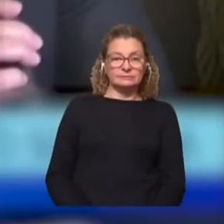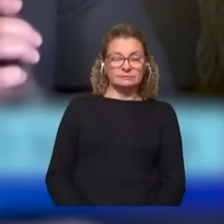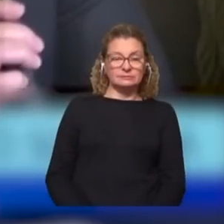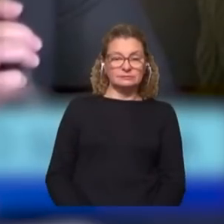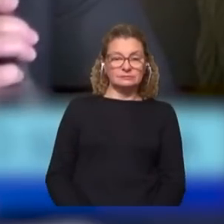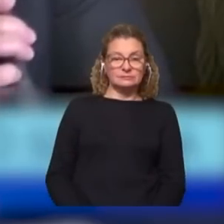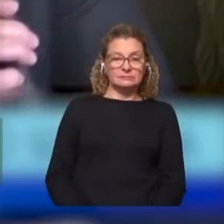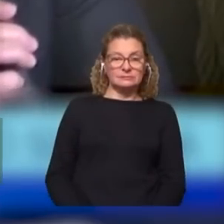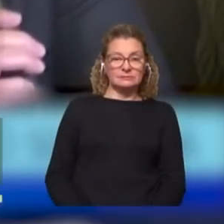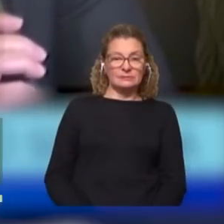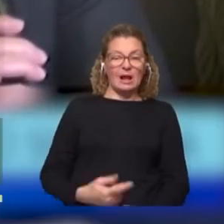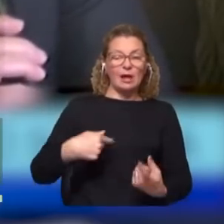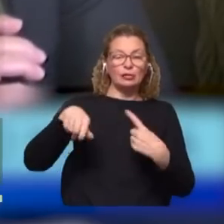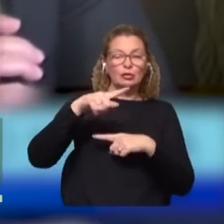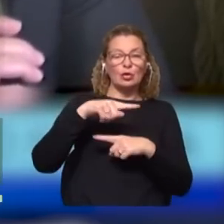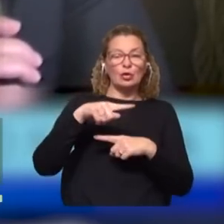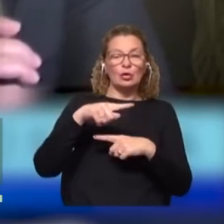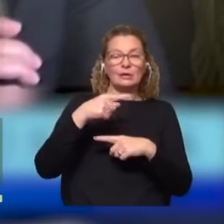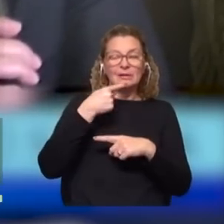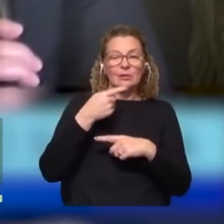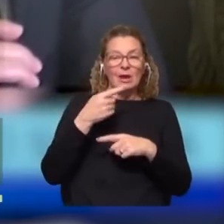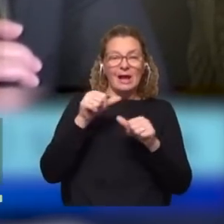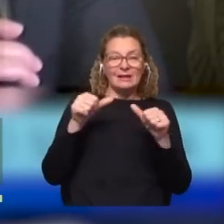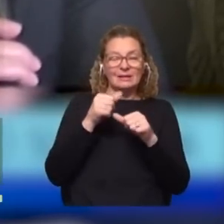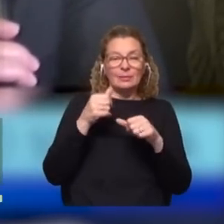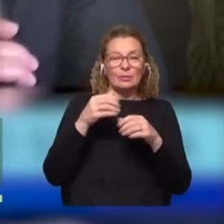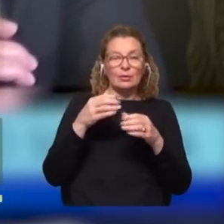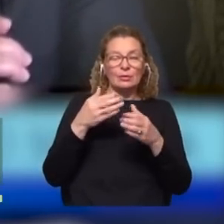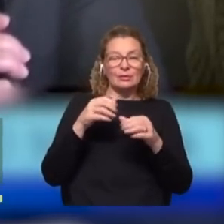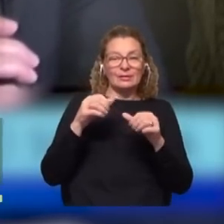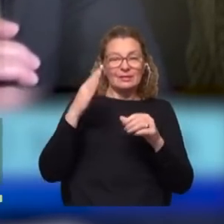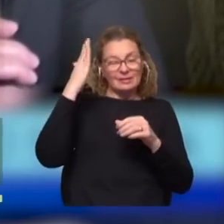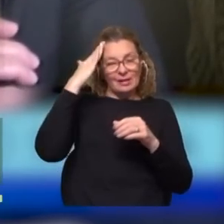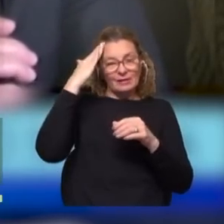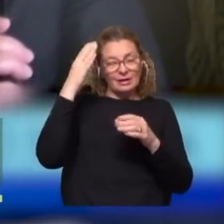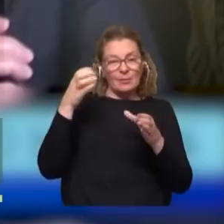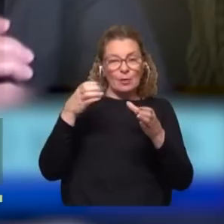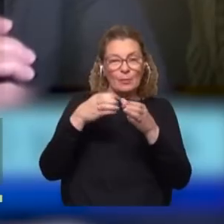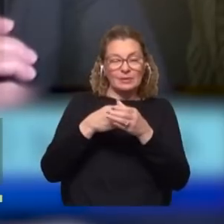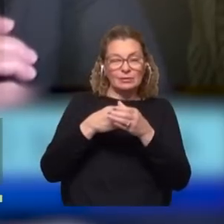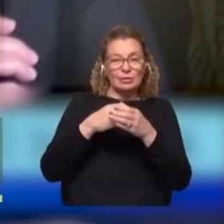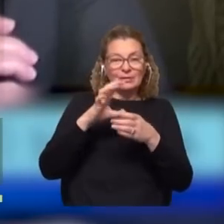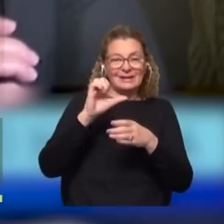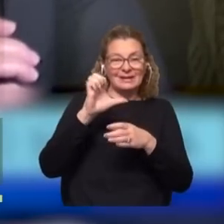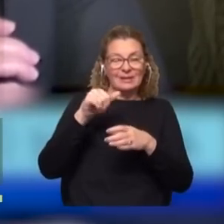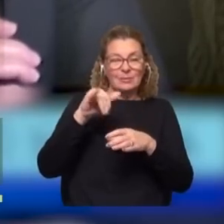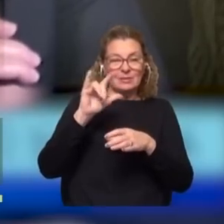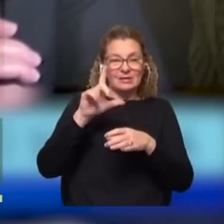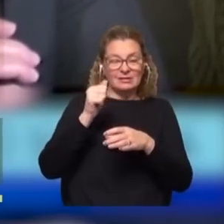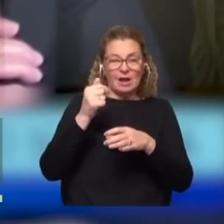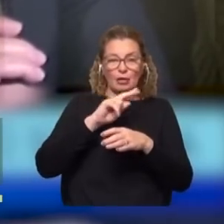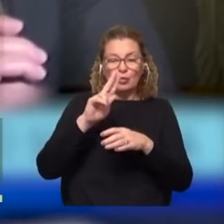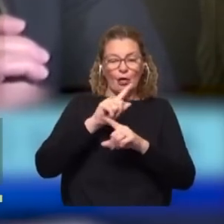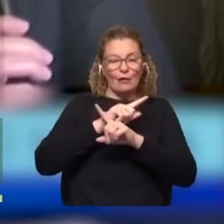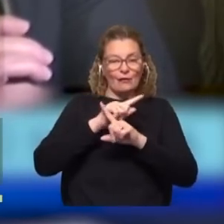al pueblo de Guatemala hacemos saber que el movimiento semilla no claudicará en la exigencia